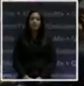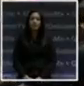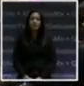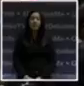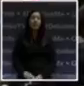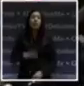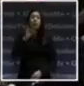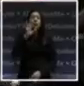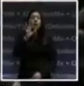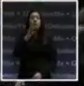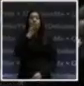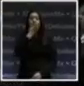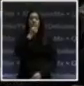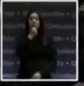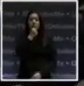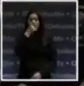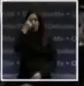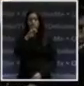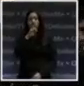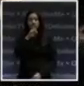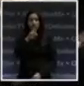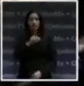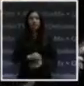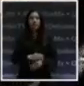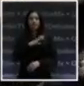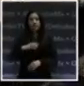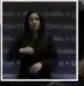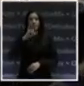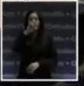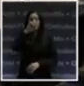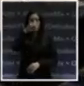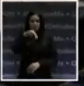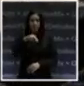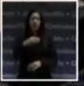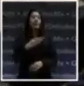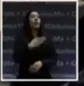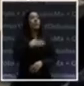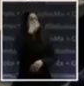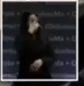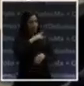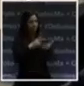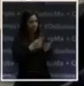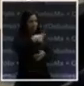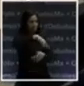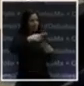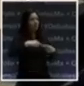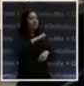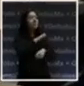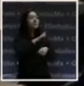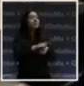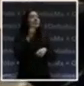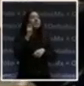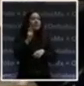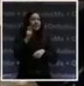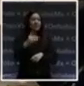Tiene 45 segundos el candidato Iván Omar Nieto Román. Acá, por favor. Buenas tardes nuevamente a los especialistas. Tiene que ver